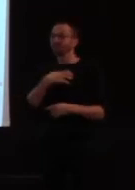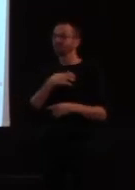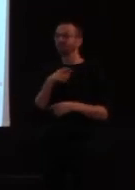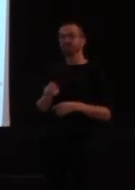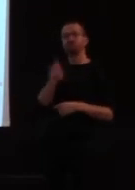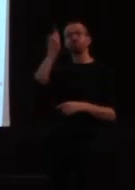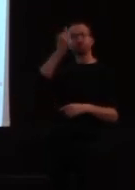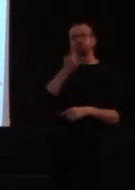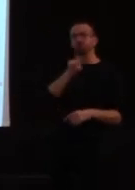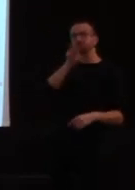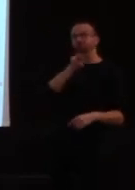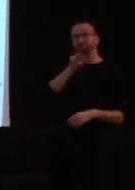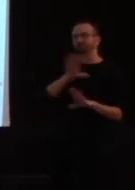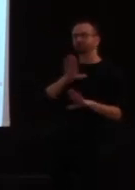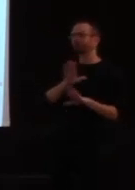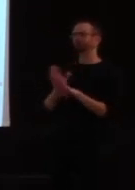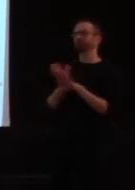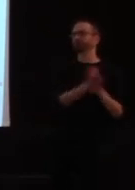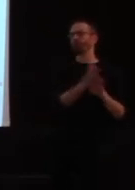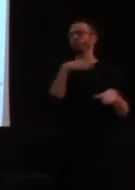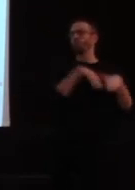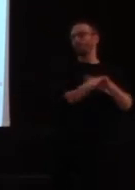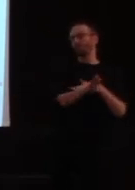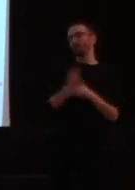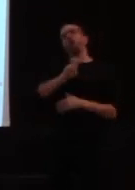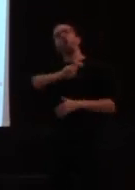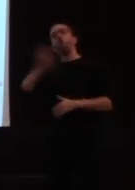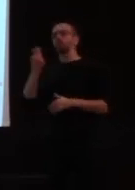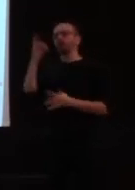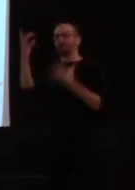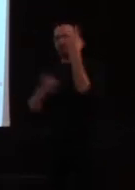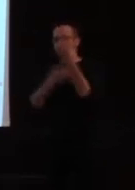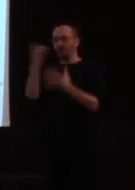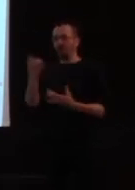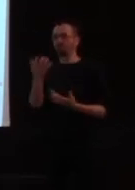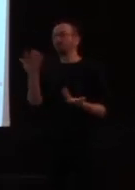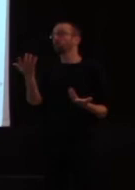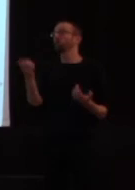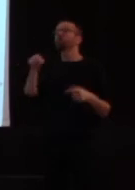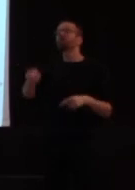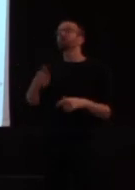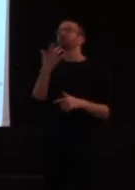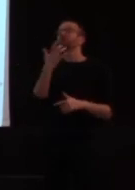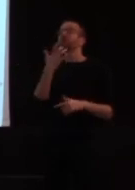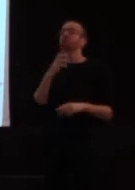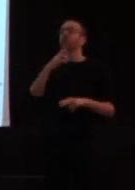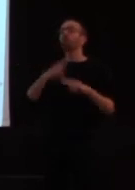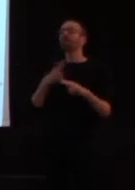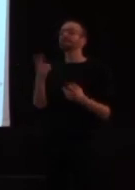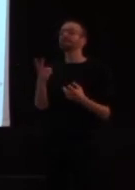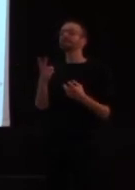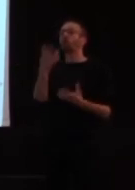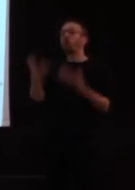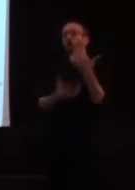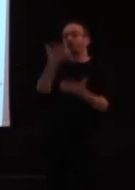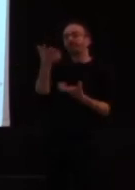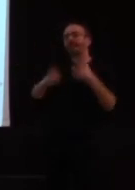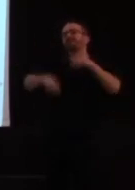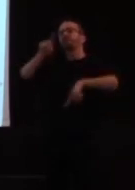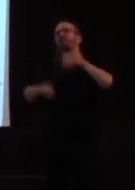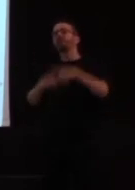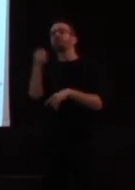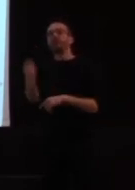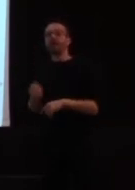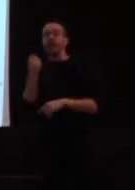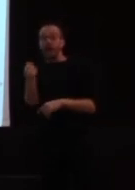poco como la cocina de mercado. ¿Sabéis qué quiere decir cocina de mercado? Pues a ver lo que hay hoy, pues tiro para aquí, a ver lo que hay hoy, tiro para allá.